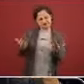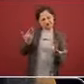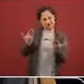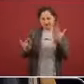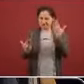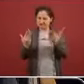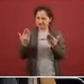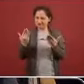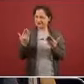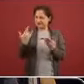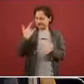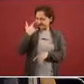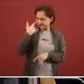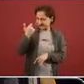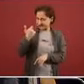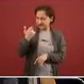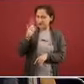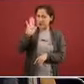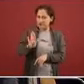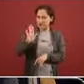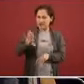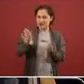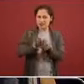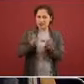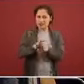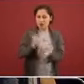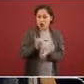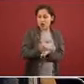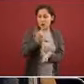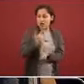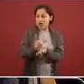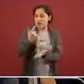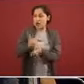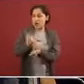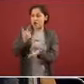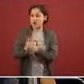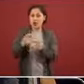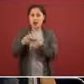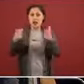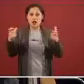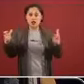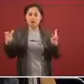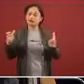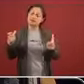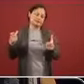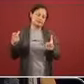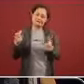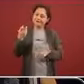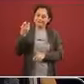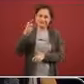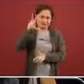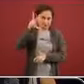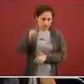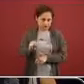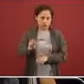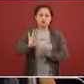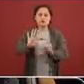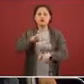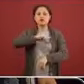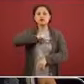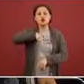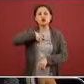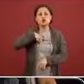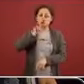crecientemente tenemos más y más casos graves en comparación con los leves, cosa que no es el caso. Cada jueves estaremos